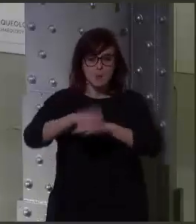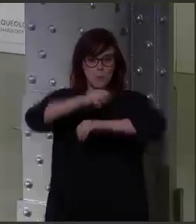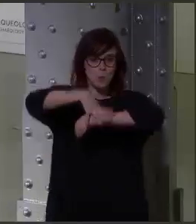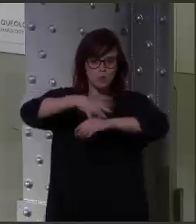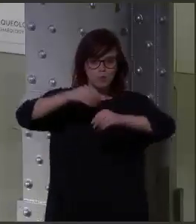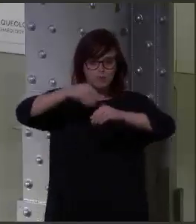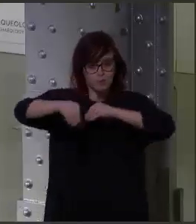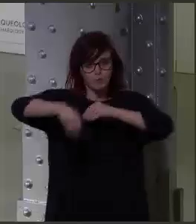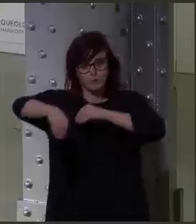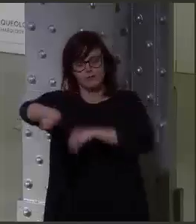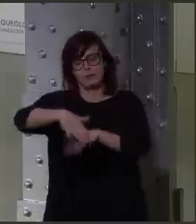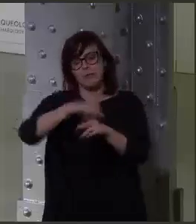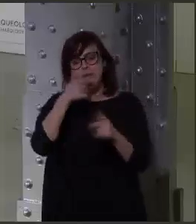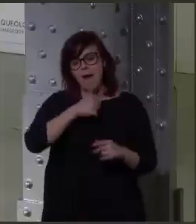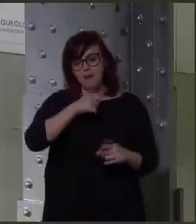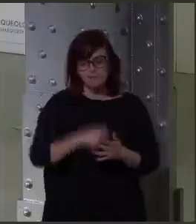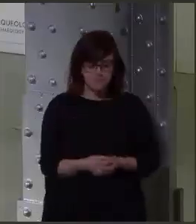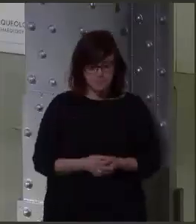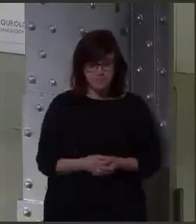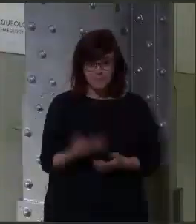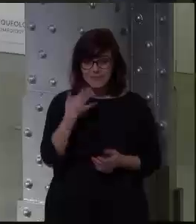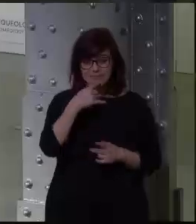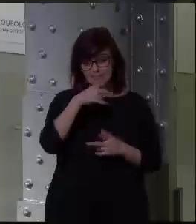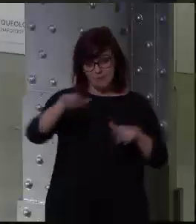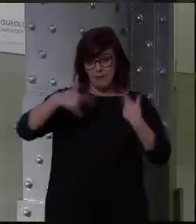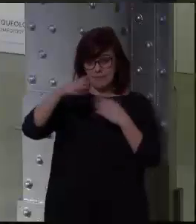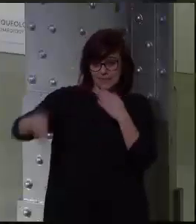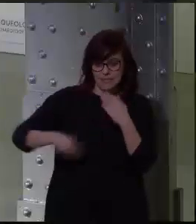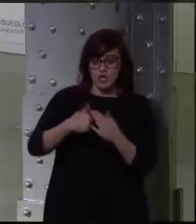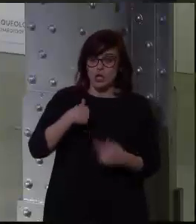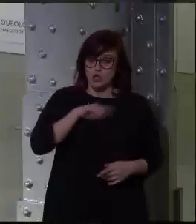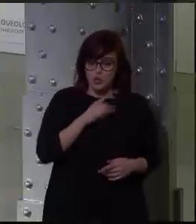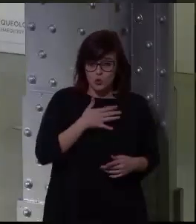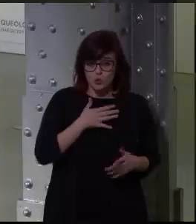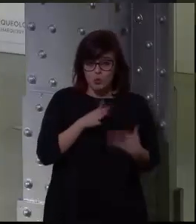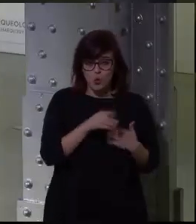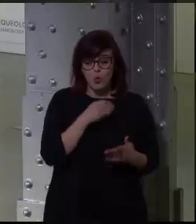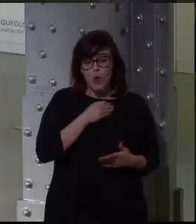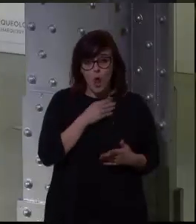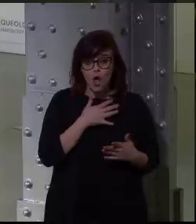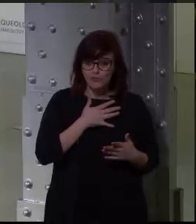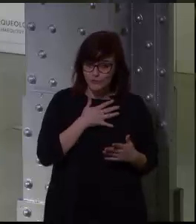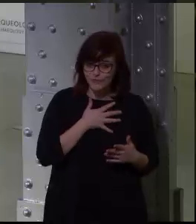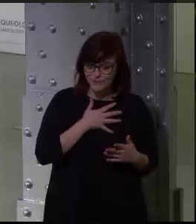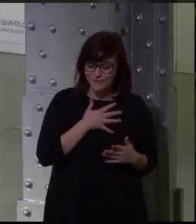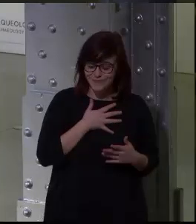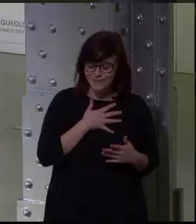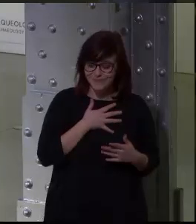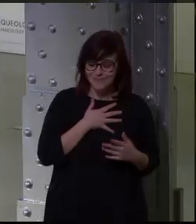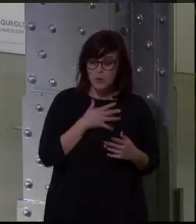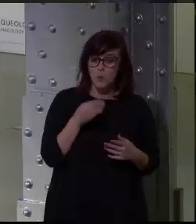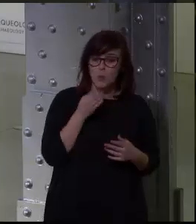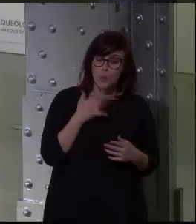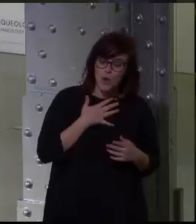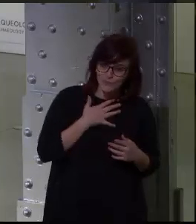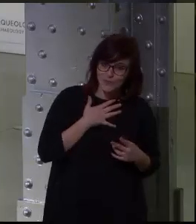resistentes. Sí. Yo, si me permites, te diría, somos muy buenos, hay 2 palabras más, somos muy